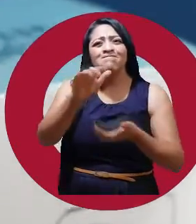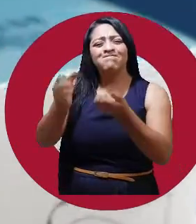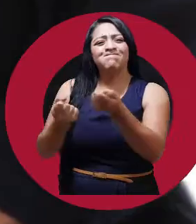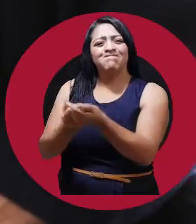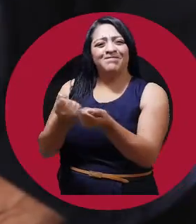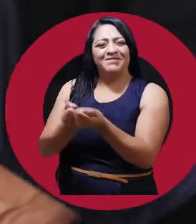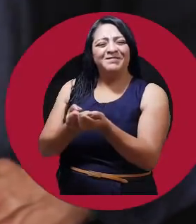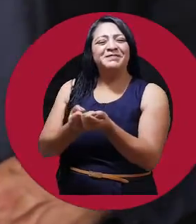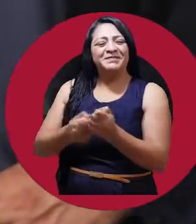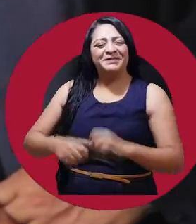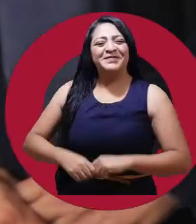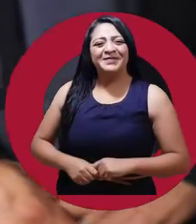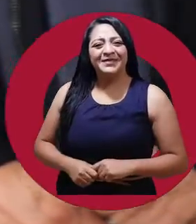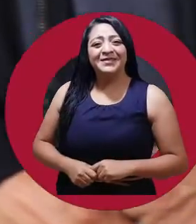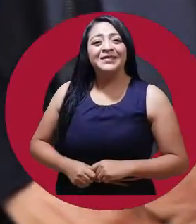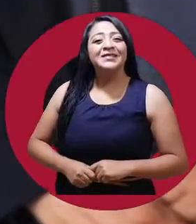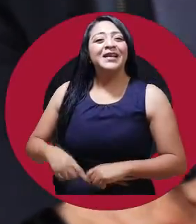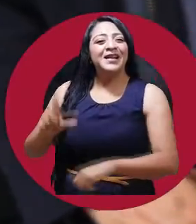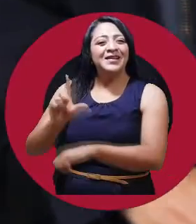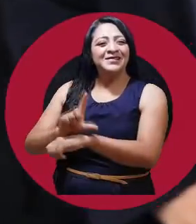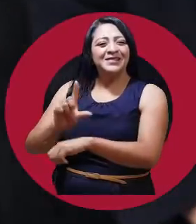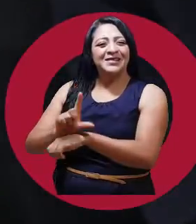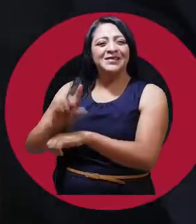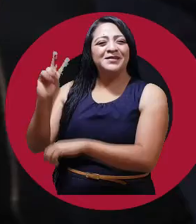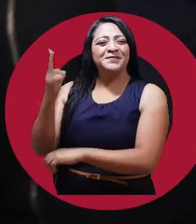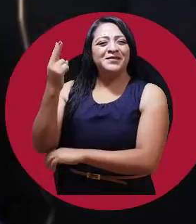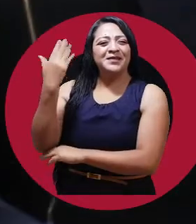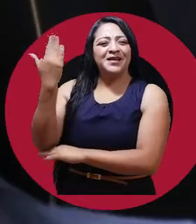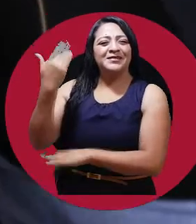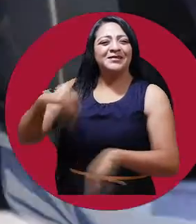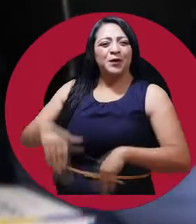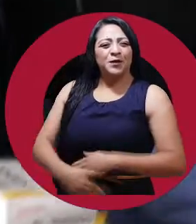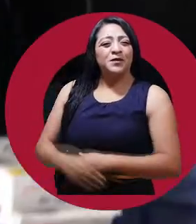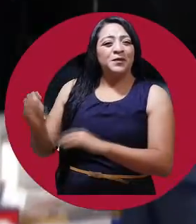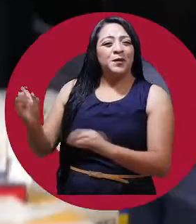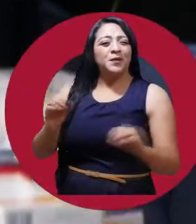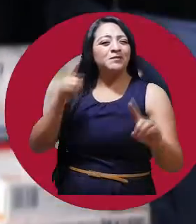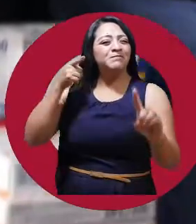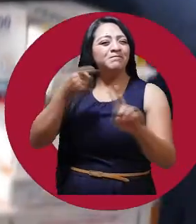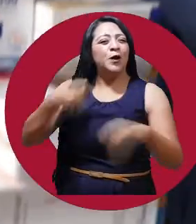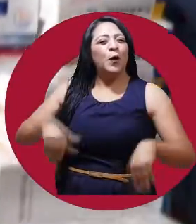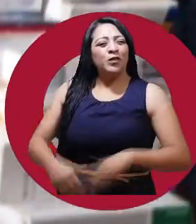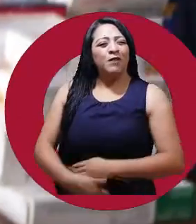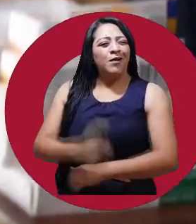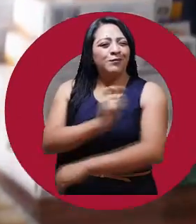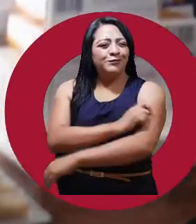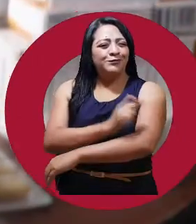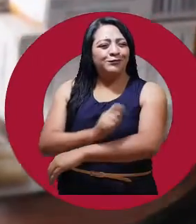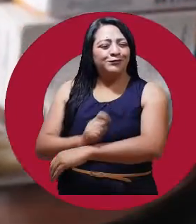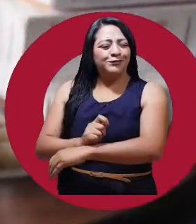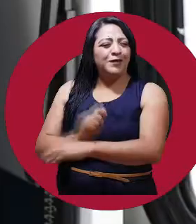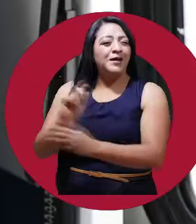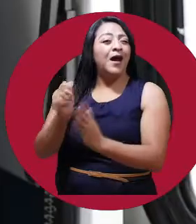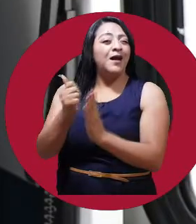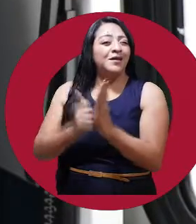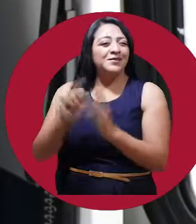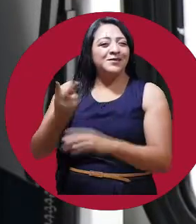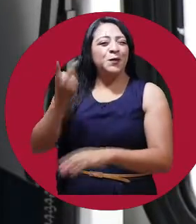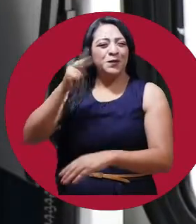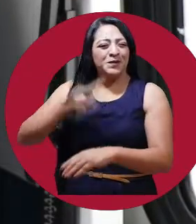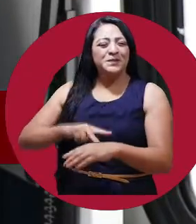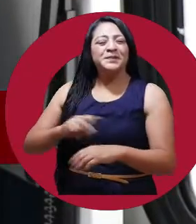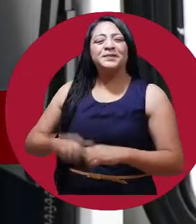cantón. Licenciada Maricruz Navarro, vicealcaldesa del Cantón Otavalo y organizadora del evento Otavalo Tattoo Art segunda edición.